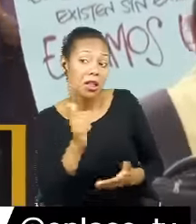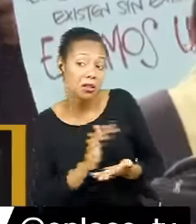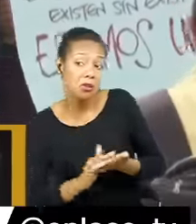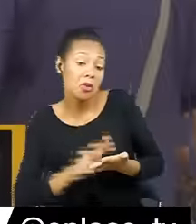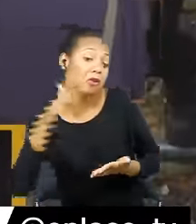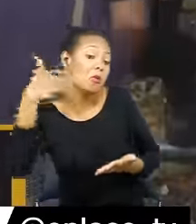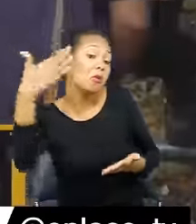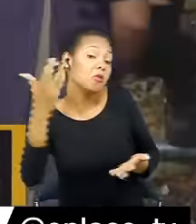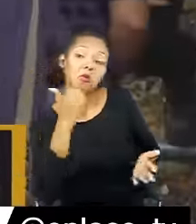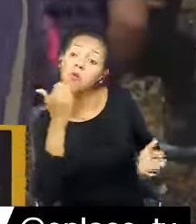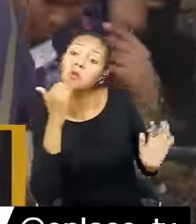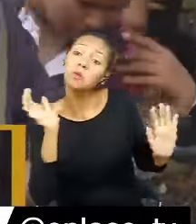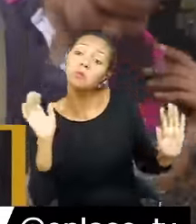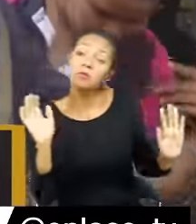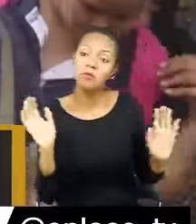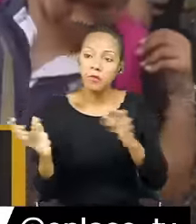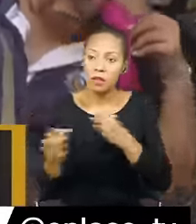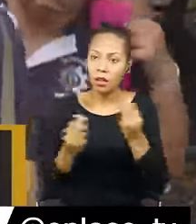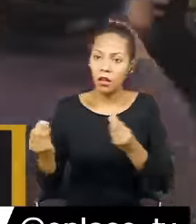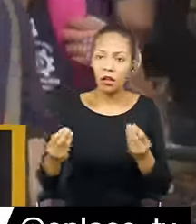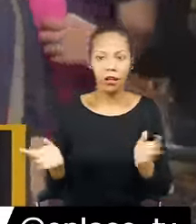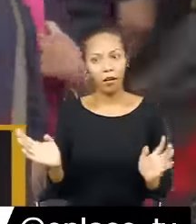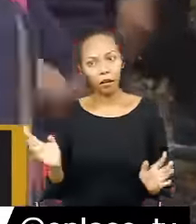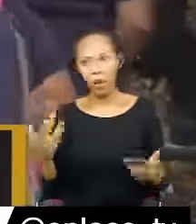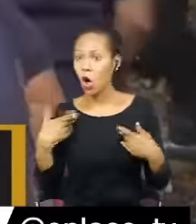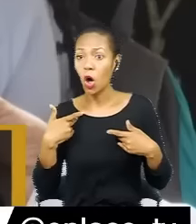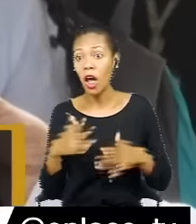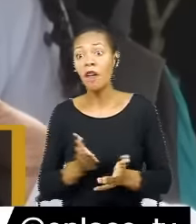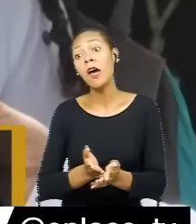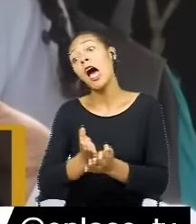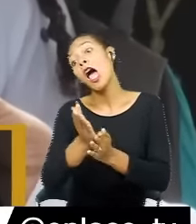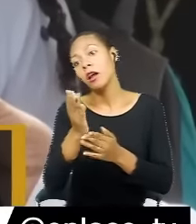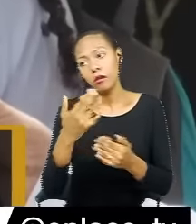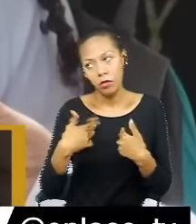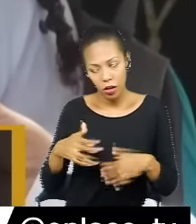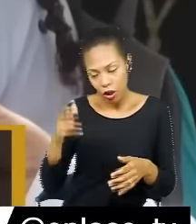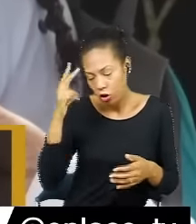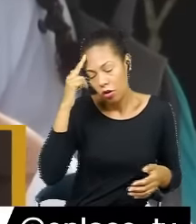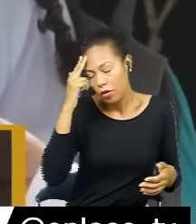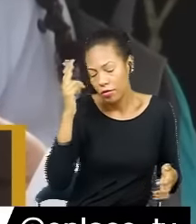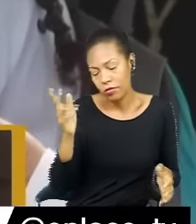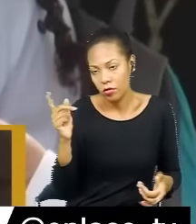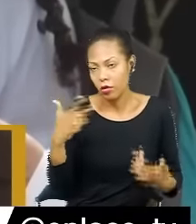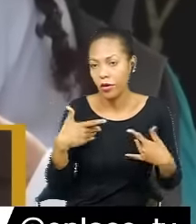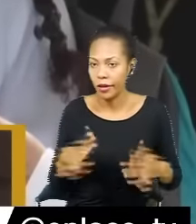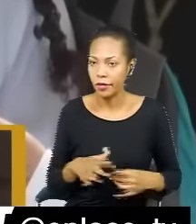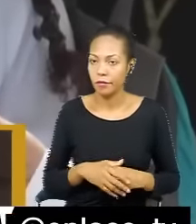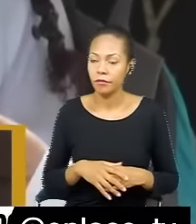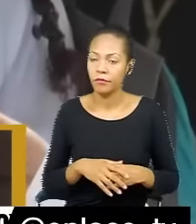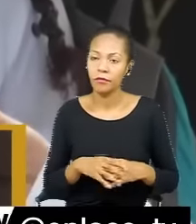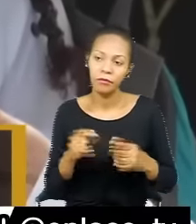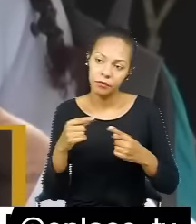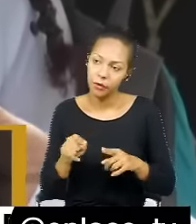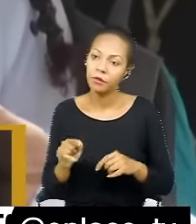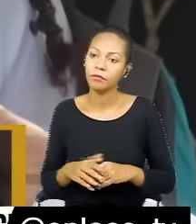pero obviamente no queremos que sea indefinido, ¿no? No podría haber jamás un paro indefinido. Lo que sí hacemos es